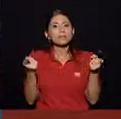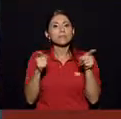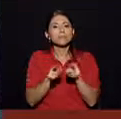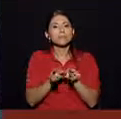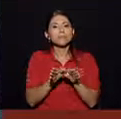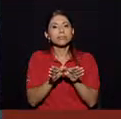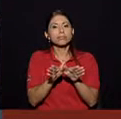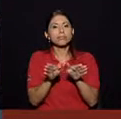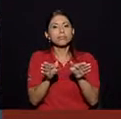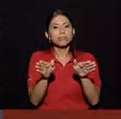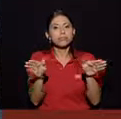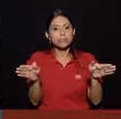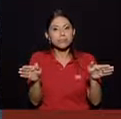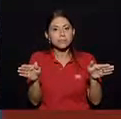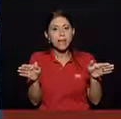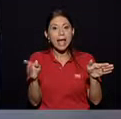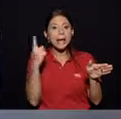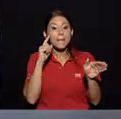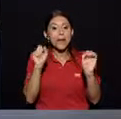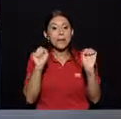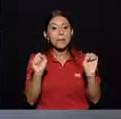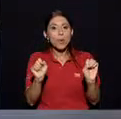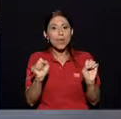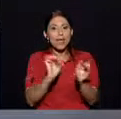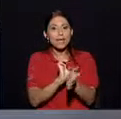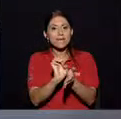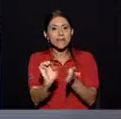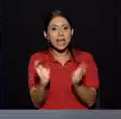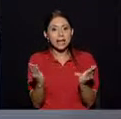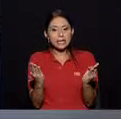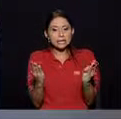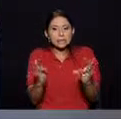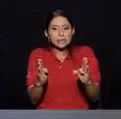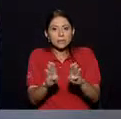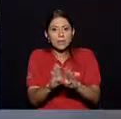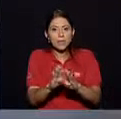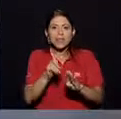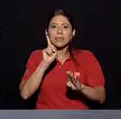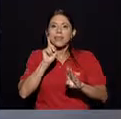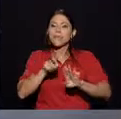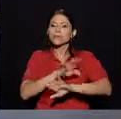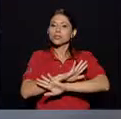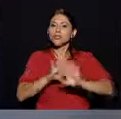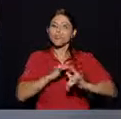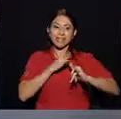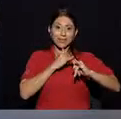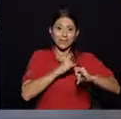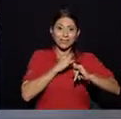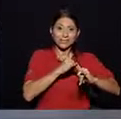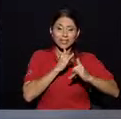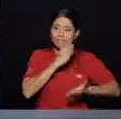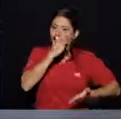hablar de prevención. Sí. Yo creo, tal vez para aclarar, si bien es cierto, no hay